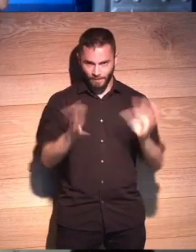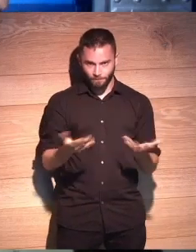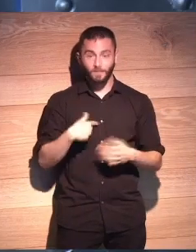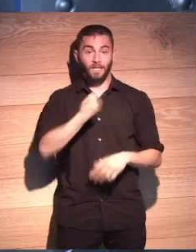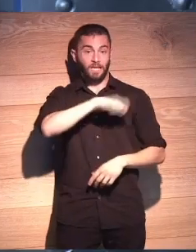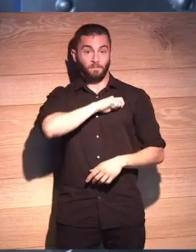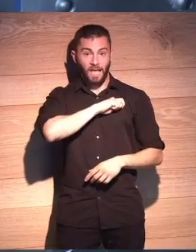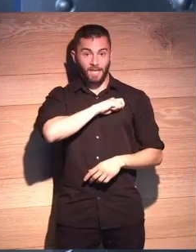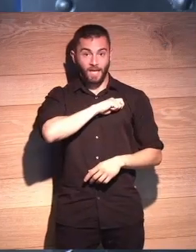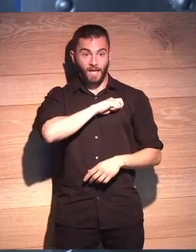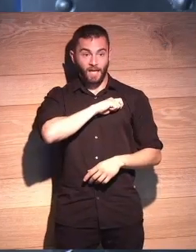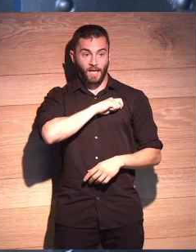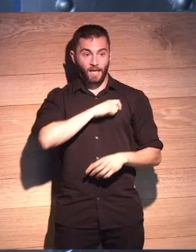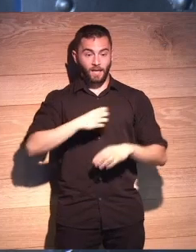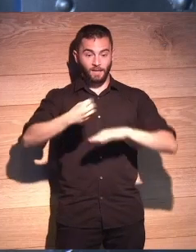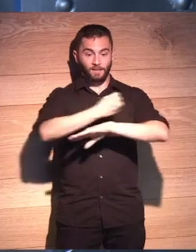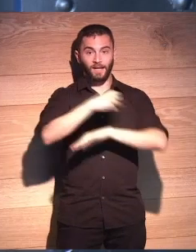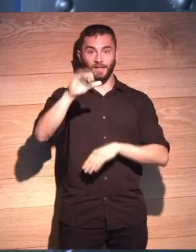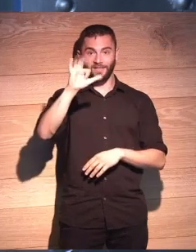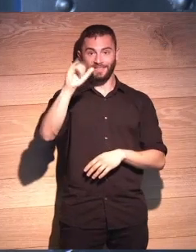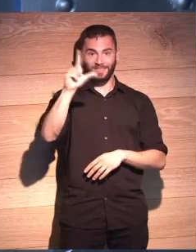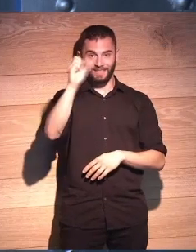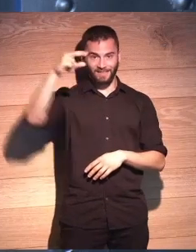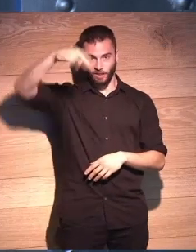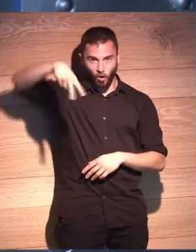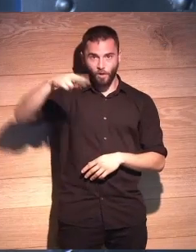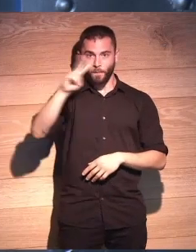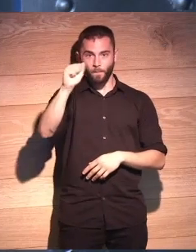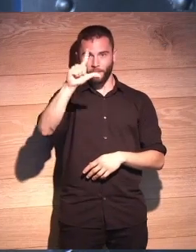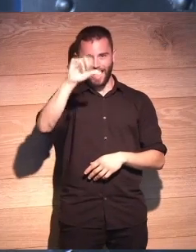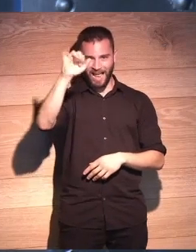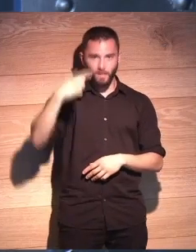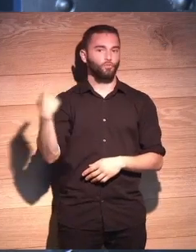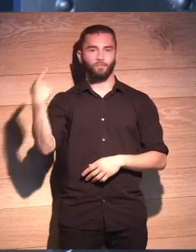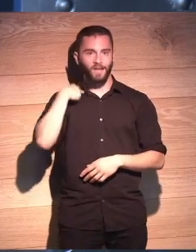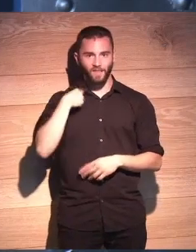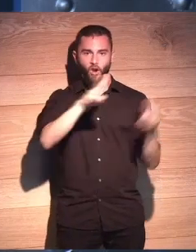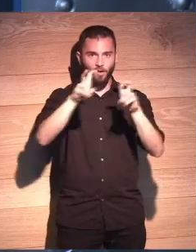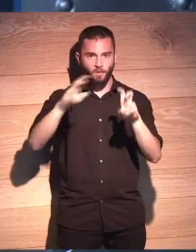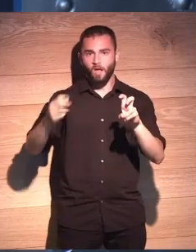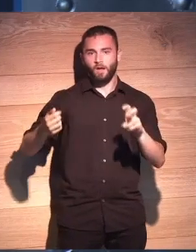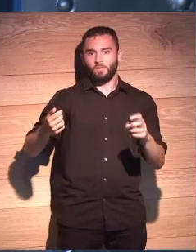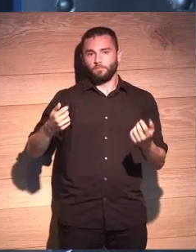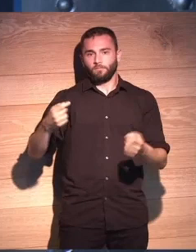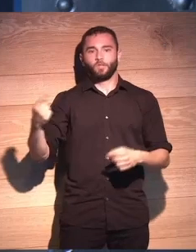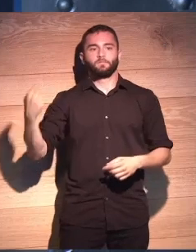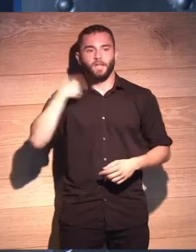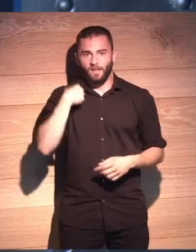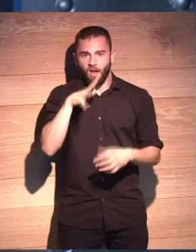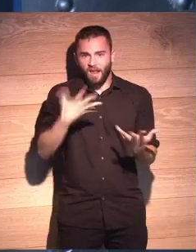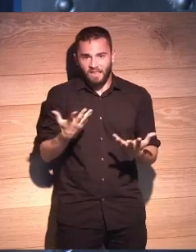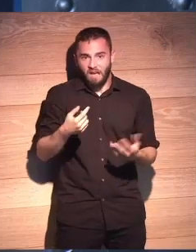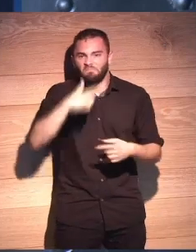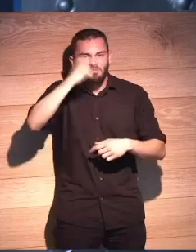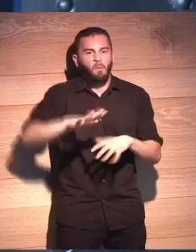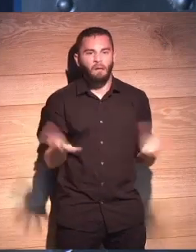como en España hemos perdido el tren de Silicon Valley, vamos, de la innovación, ya la verdad es que no pintamos un colín. Como